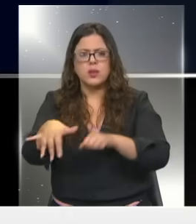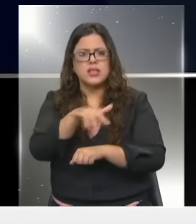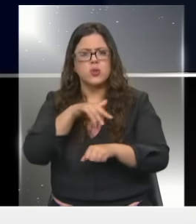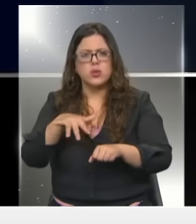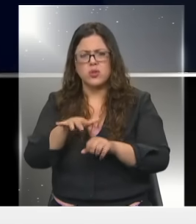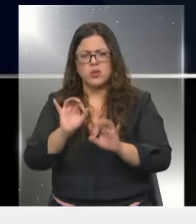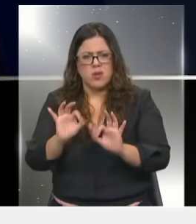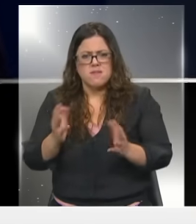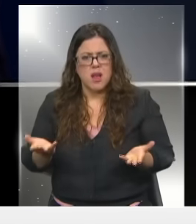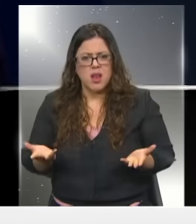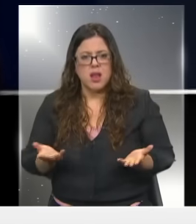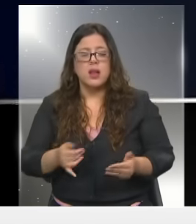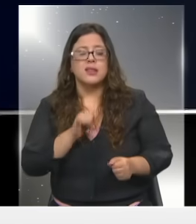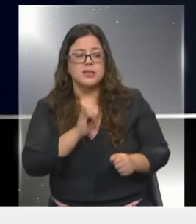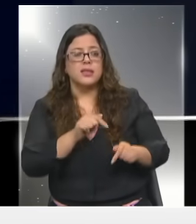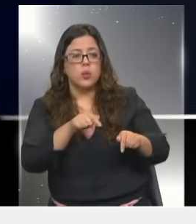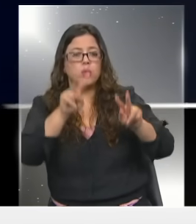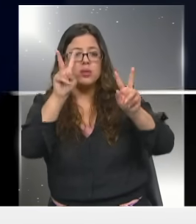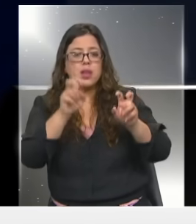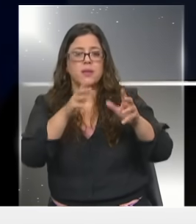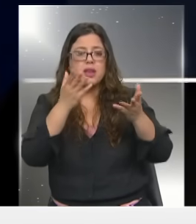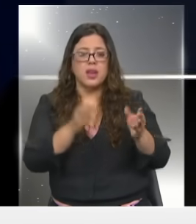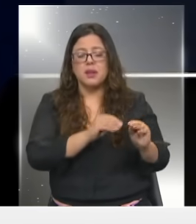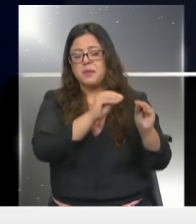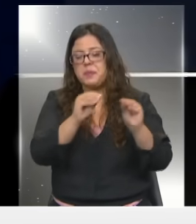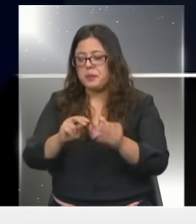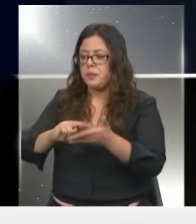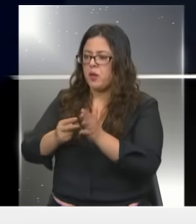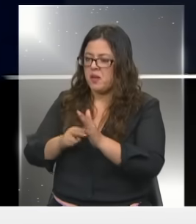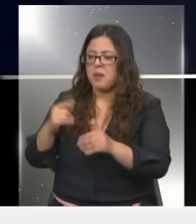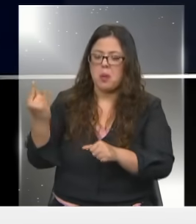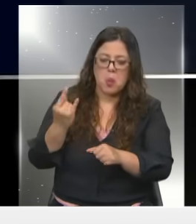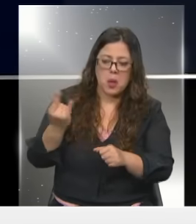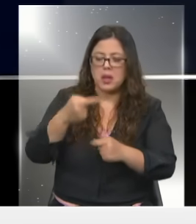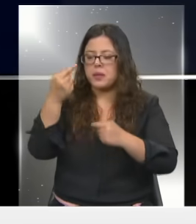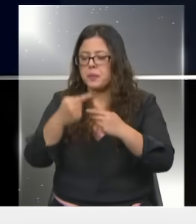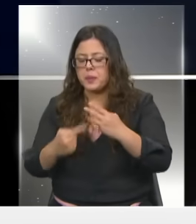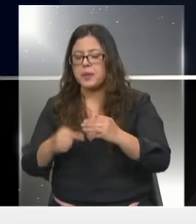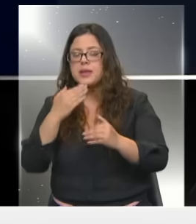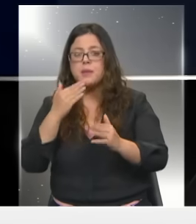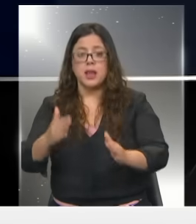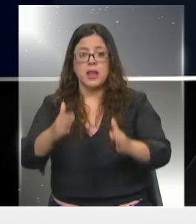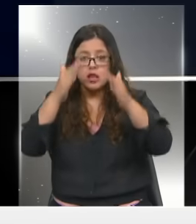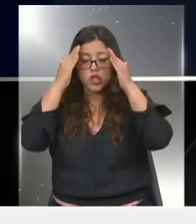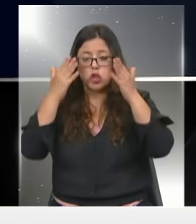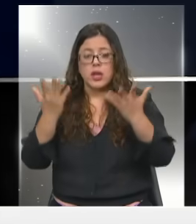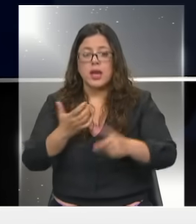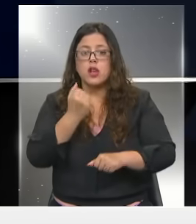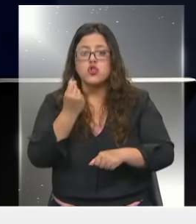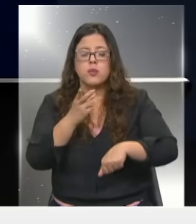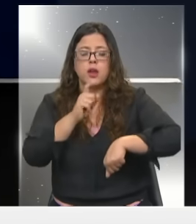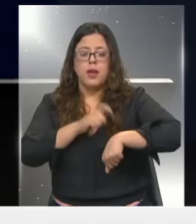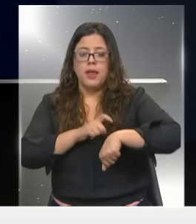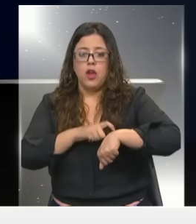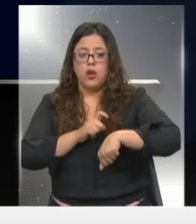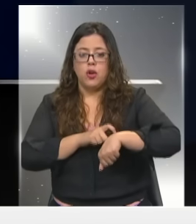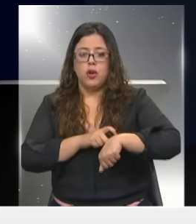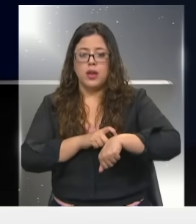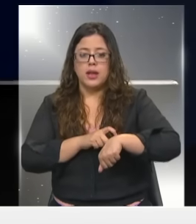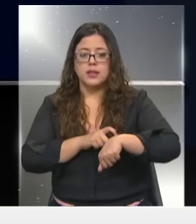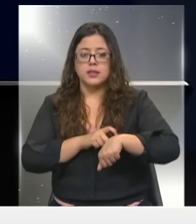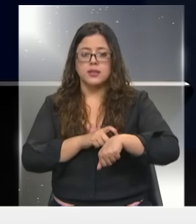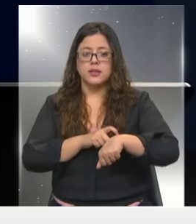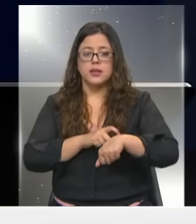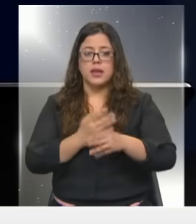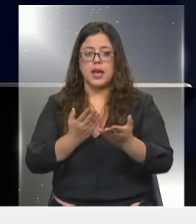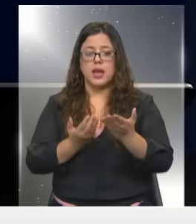común. Exactamente, tareas impostergables, de calamidad pública. Y lo otro que llama la atención es que la cantidad de horas que se les asignan,